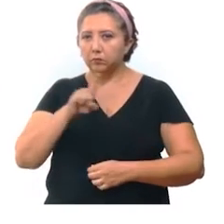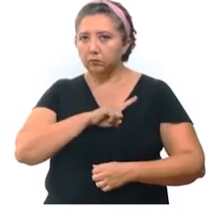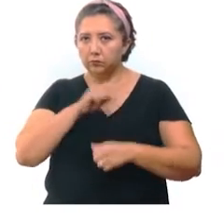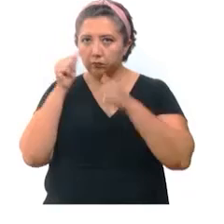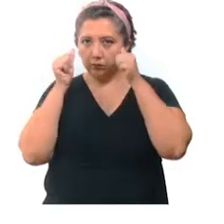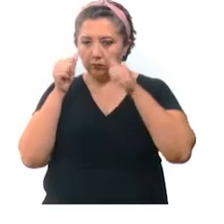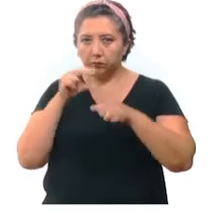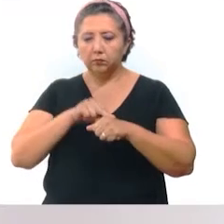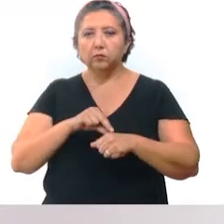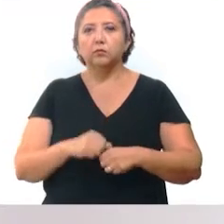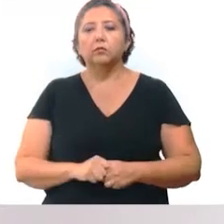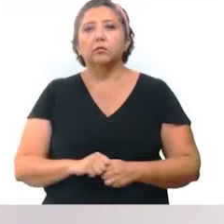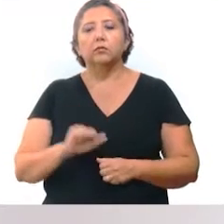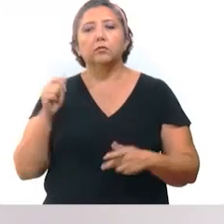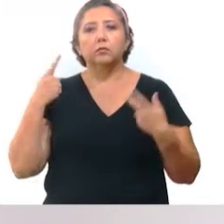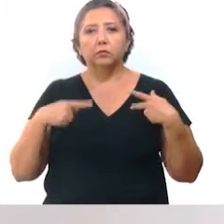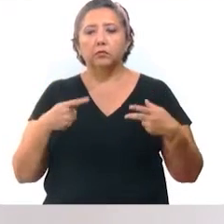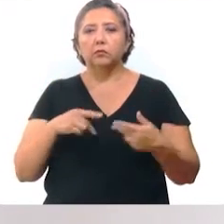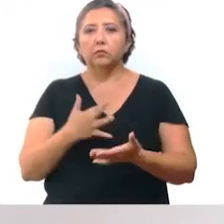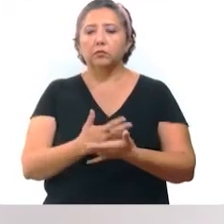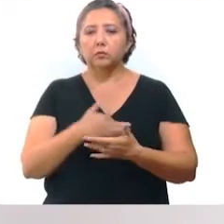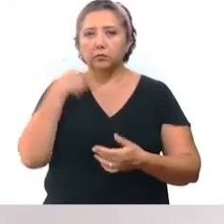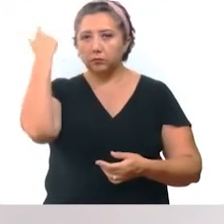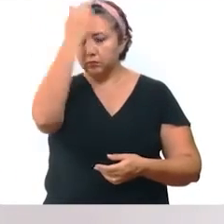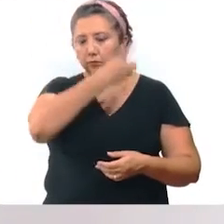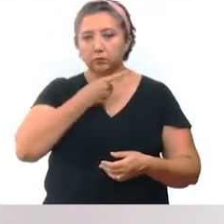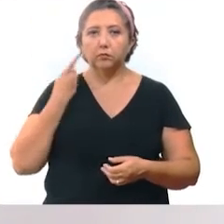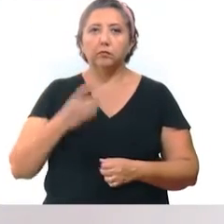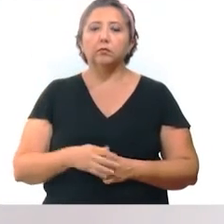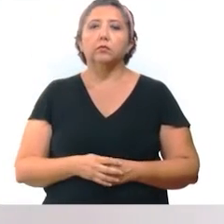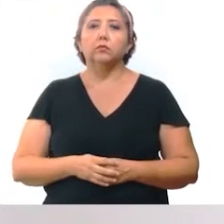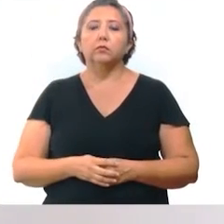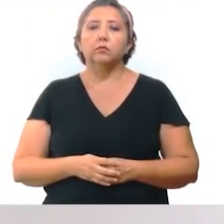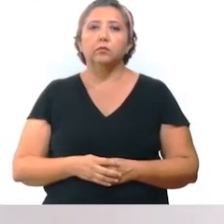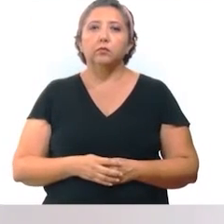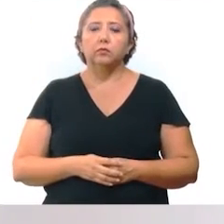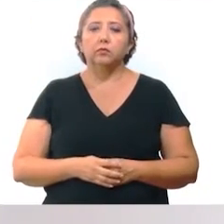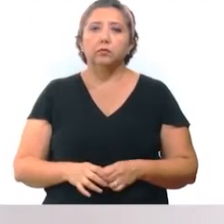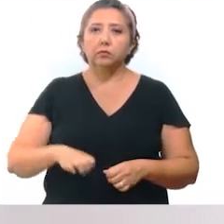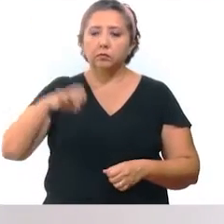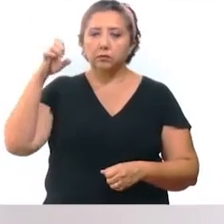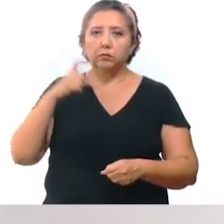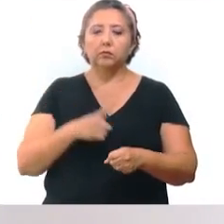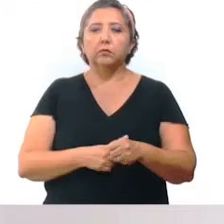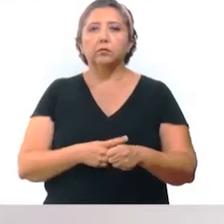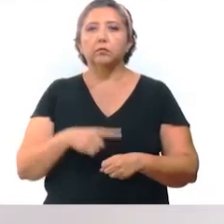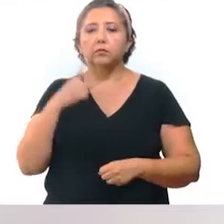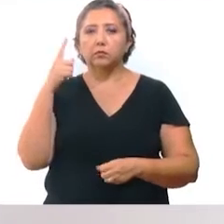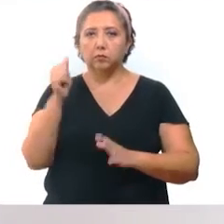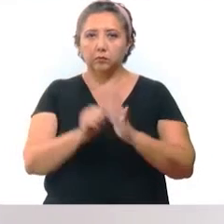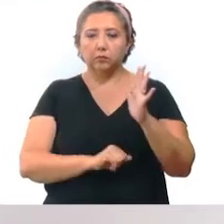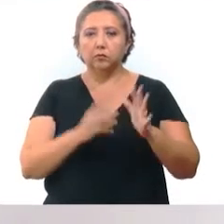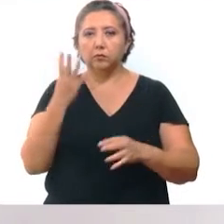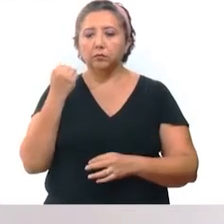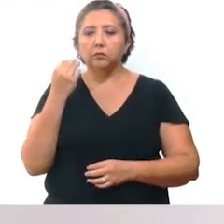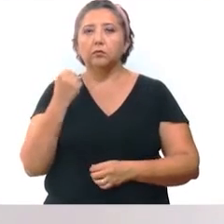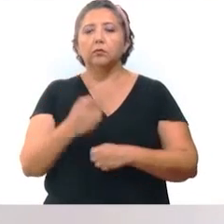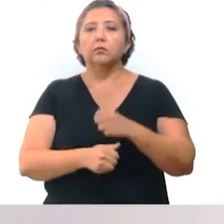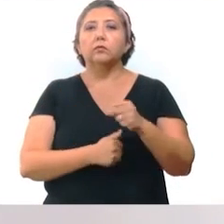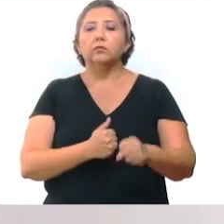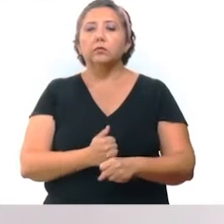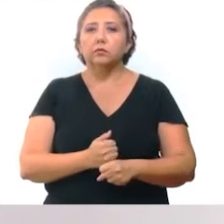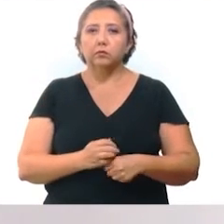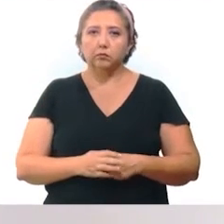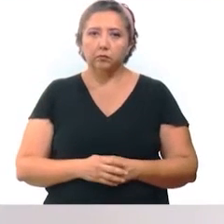en aislamiento total. Hay otros pacientes a la espera de diagnóstico. El rango de edad de los casos es de 1 mes a